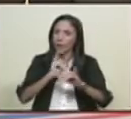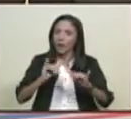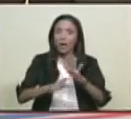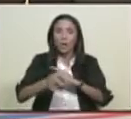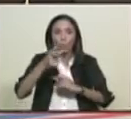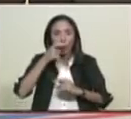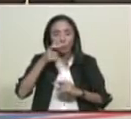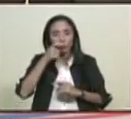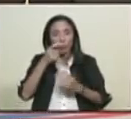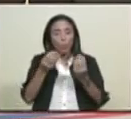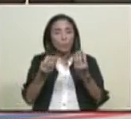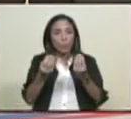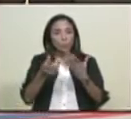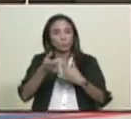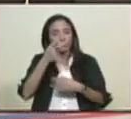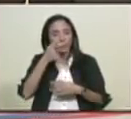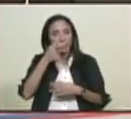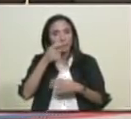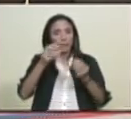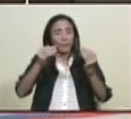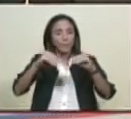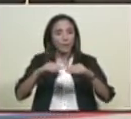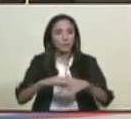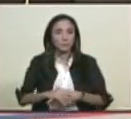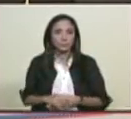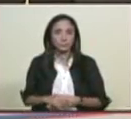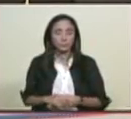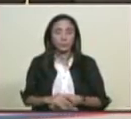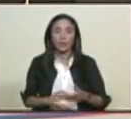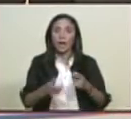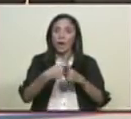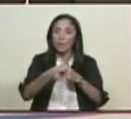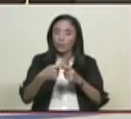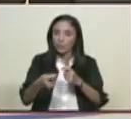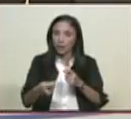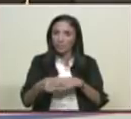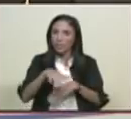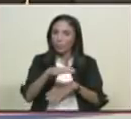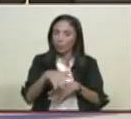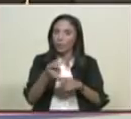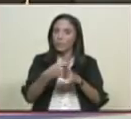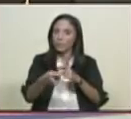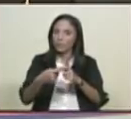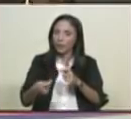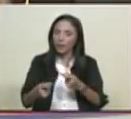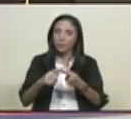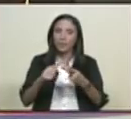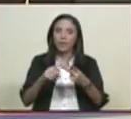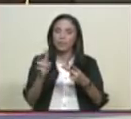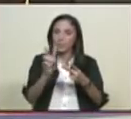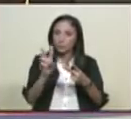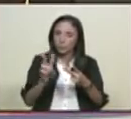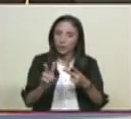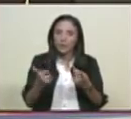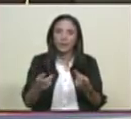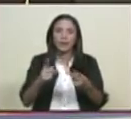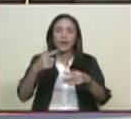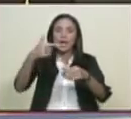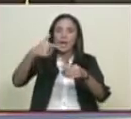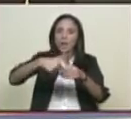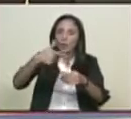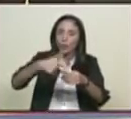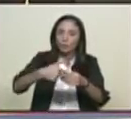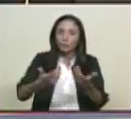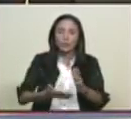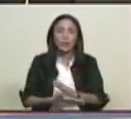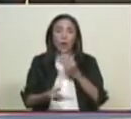contra la extracción ilegal de billetes venezolanos, el contrabando de gasolina, el contrabando de